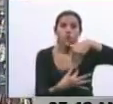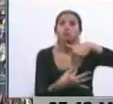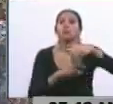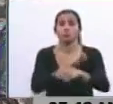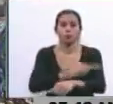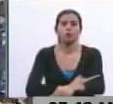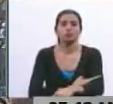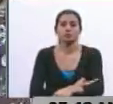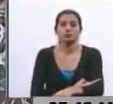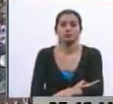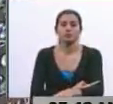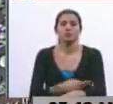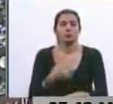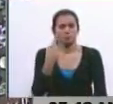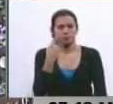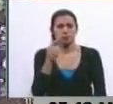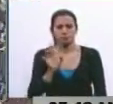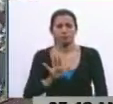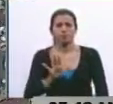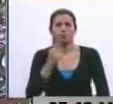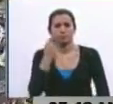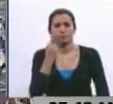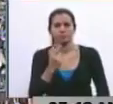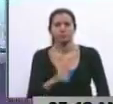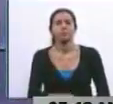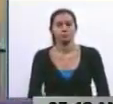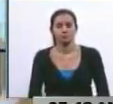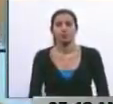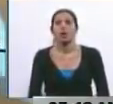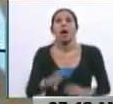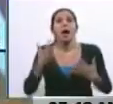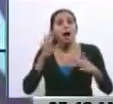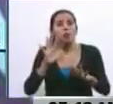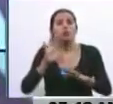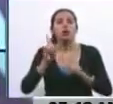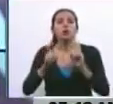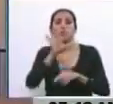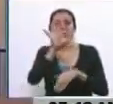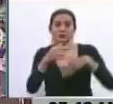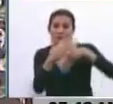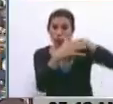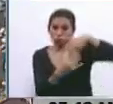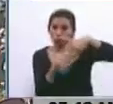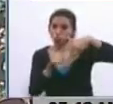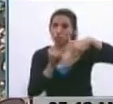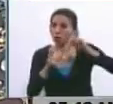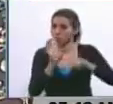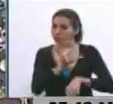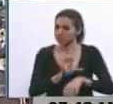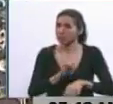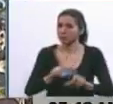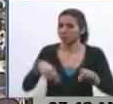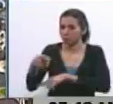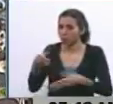Y ahí lo vamos a ver. Pese a las arremetidas que han tenido algunos países del sur también. Así es,